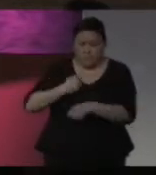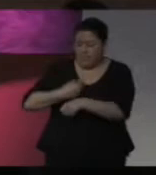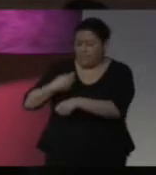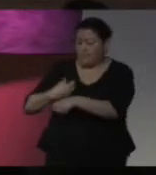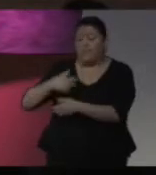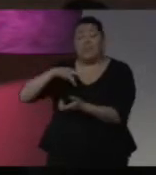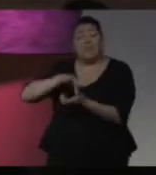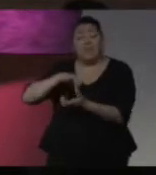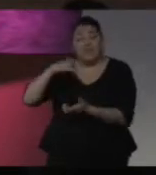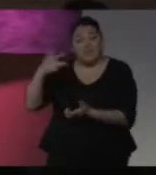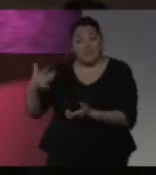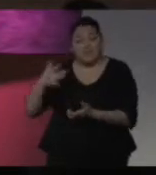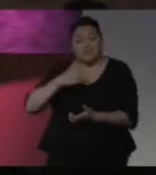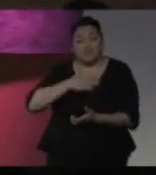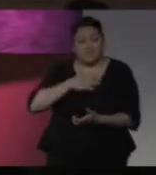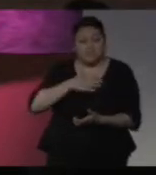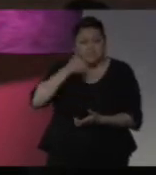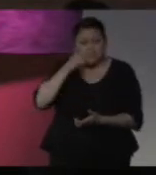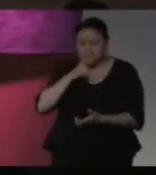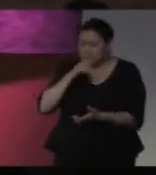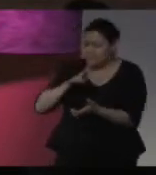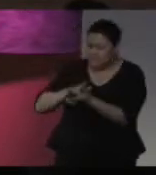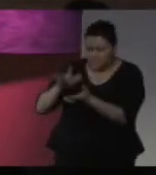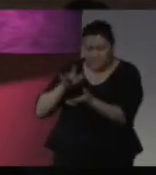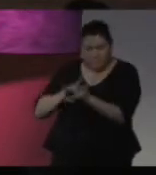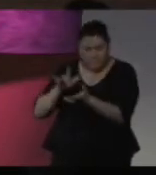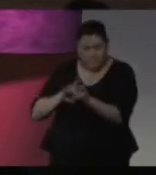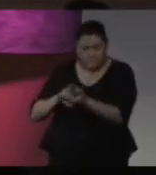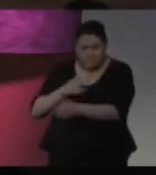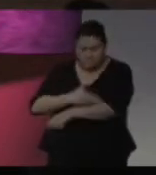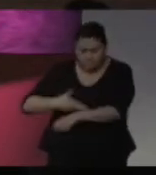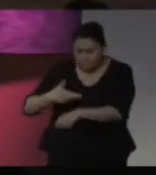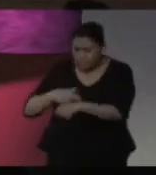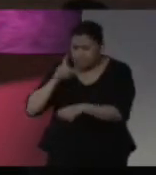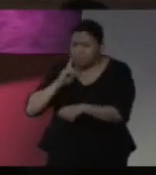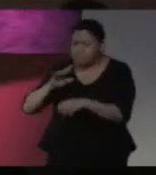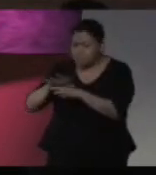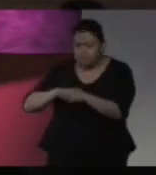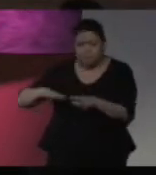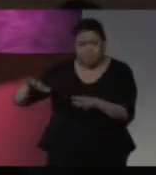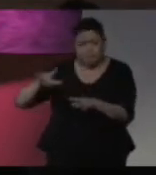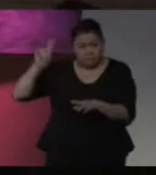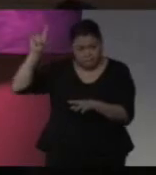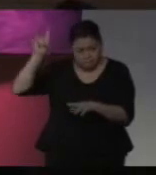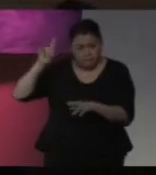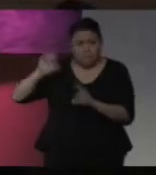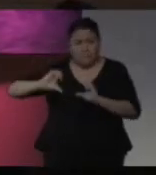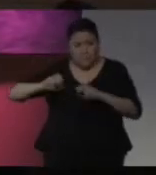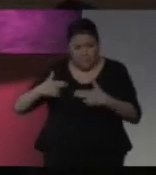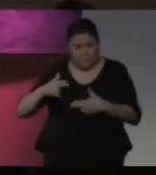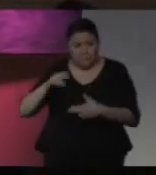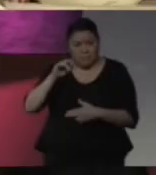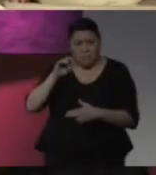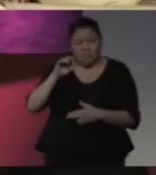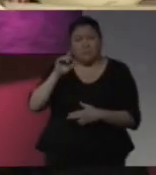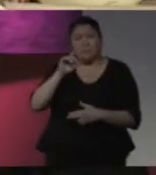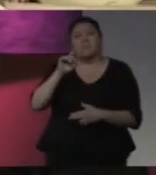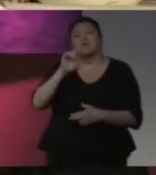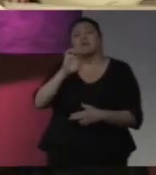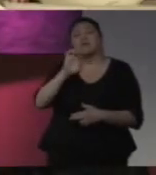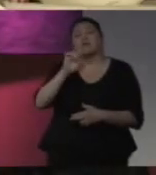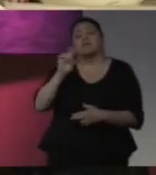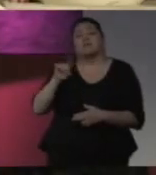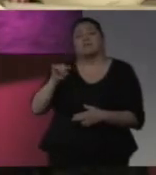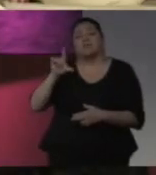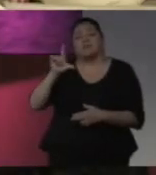invitación. He sido acompañante del proceso de las mujeres zapatistas estos últimos años.